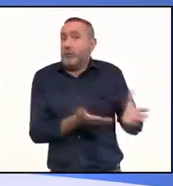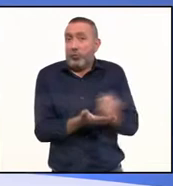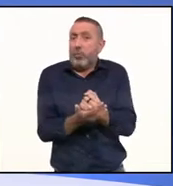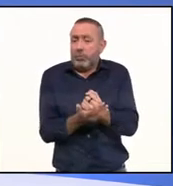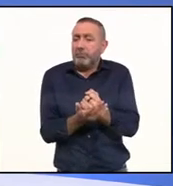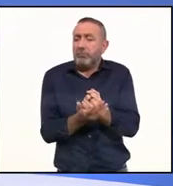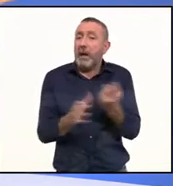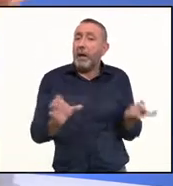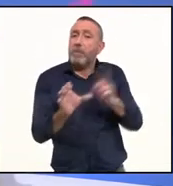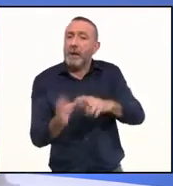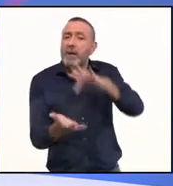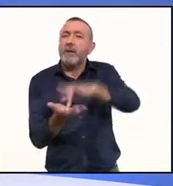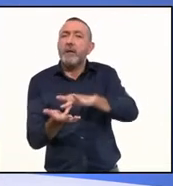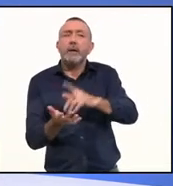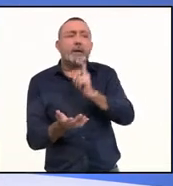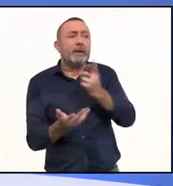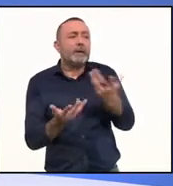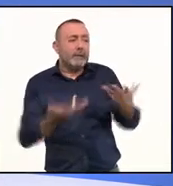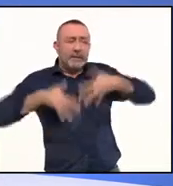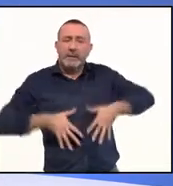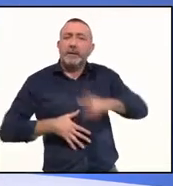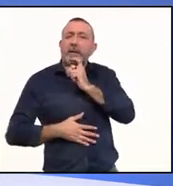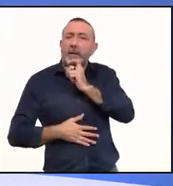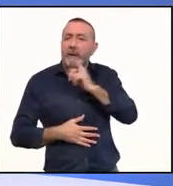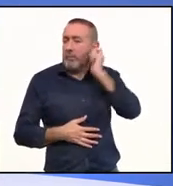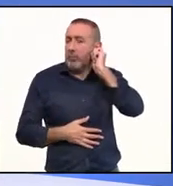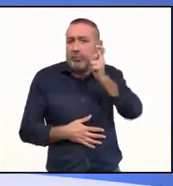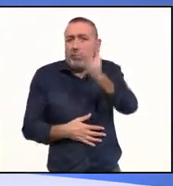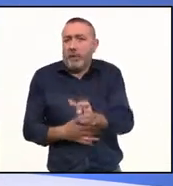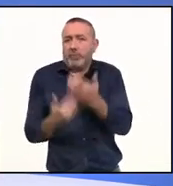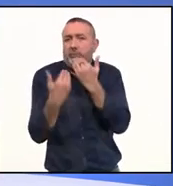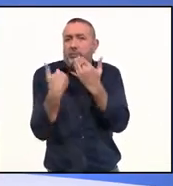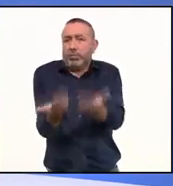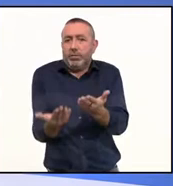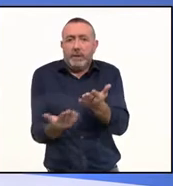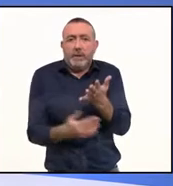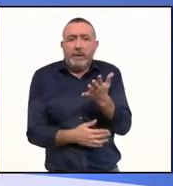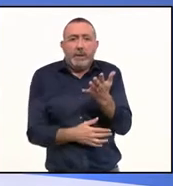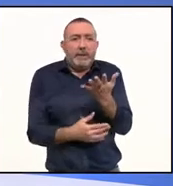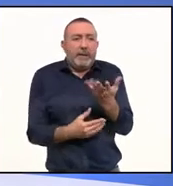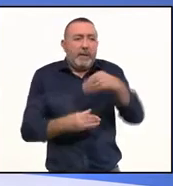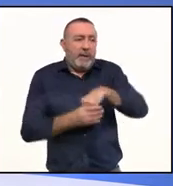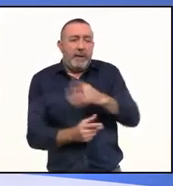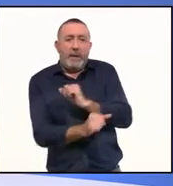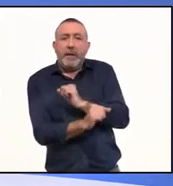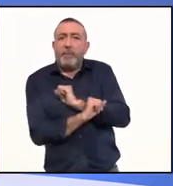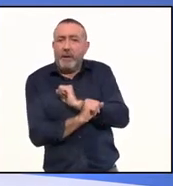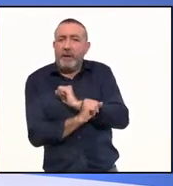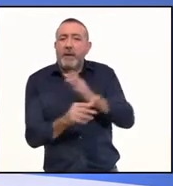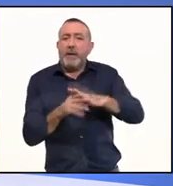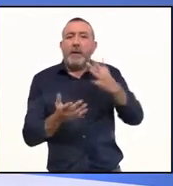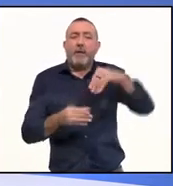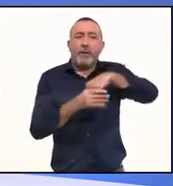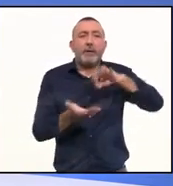todos nos hemos sumado como lo reciben como lo recibe esa señora que está pendiente del servicio todavía de biogen